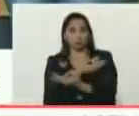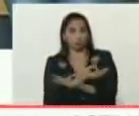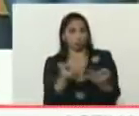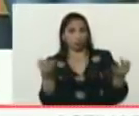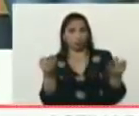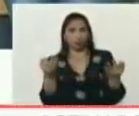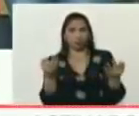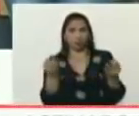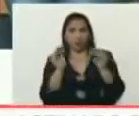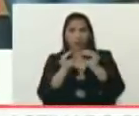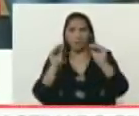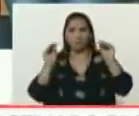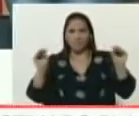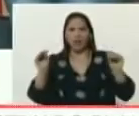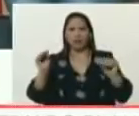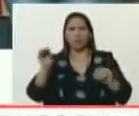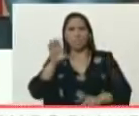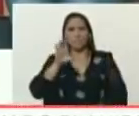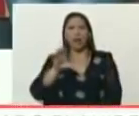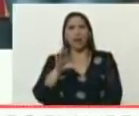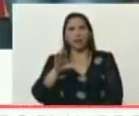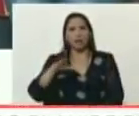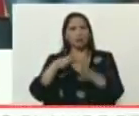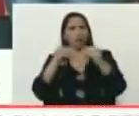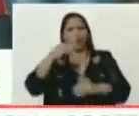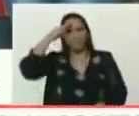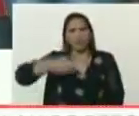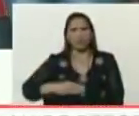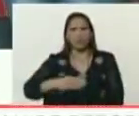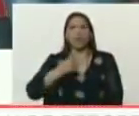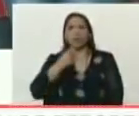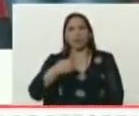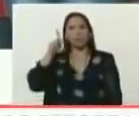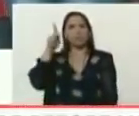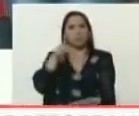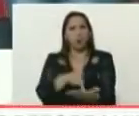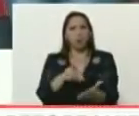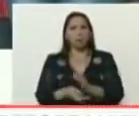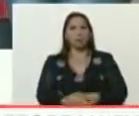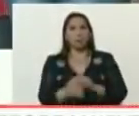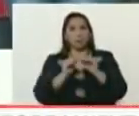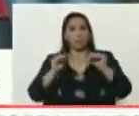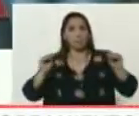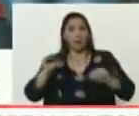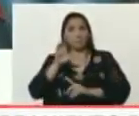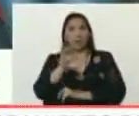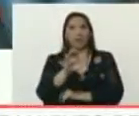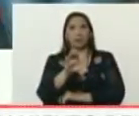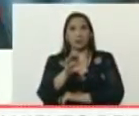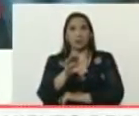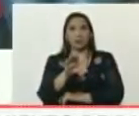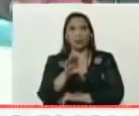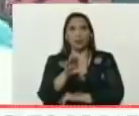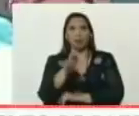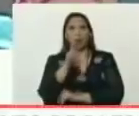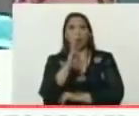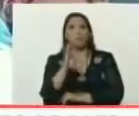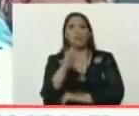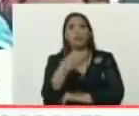Perfectamente. Y al llamado de la patria, las milicias dicen presente. Al llamado de la patria, las VCH